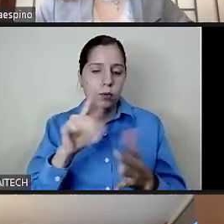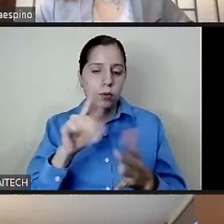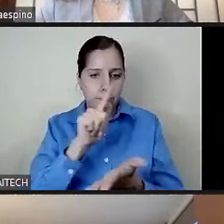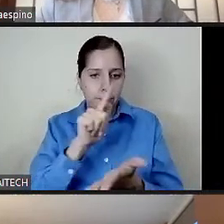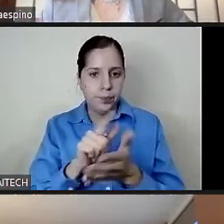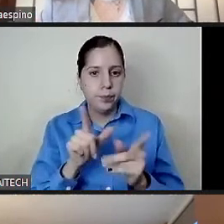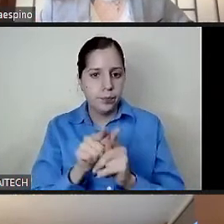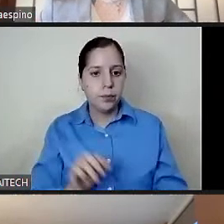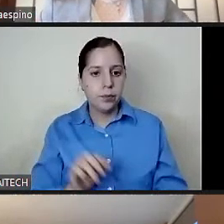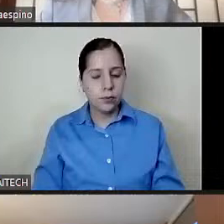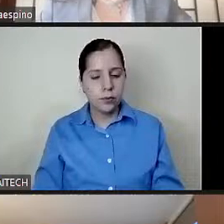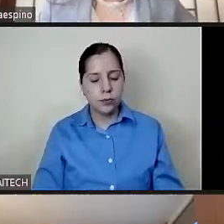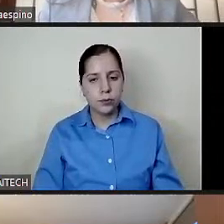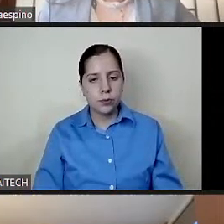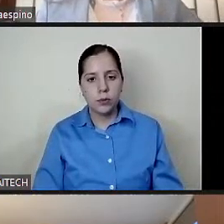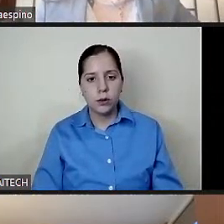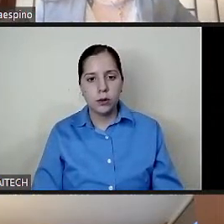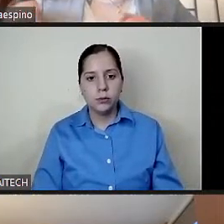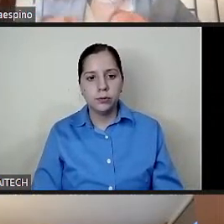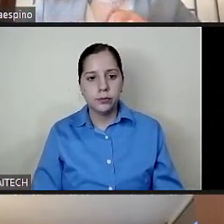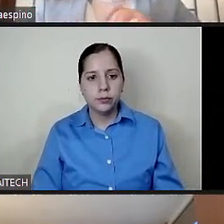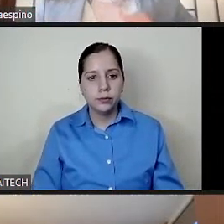cuánto?